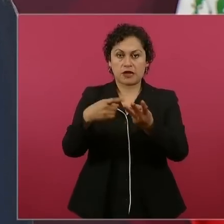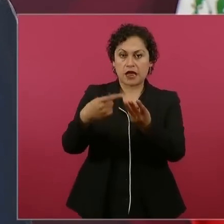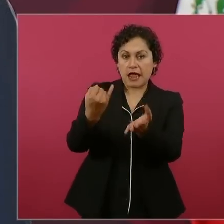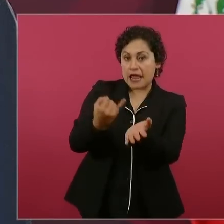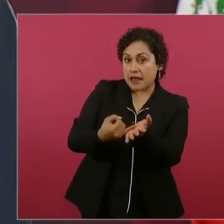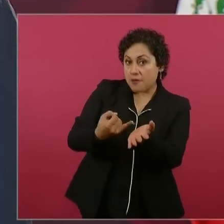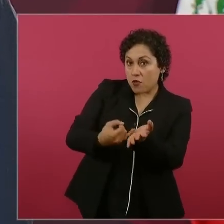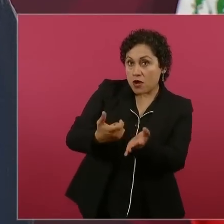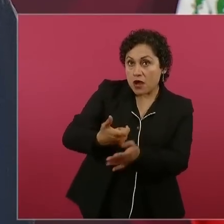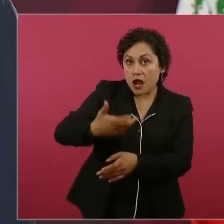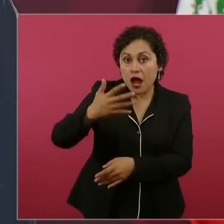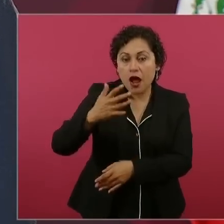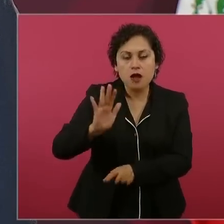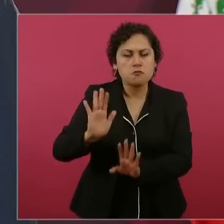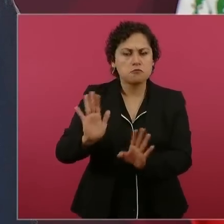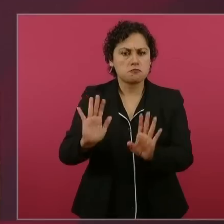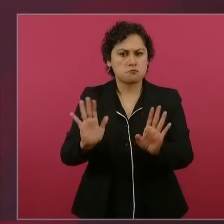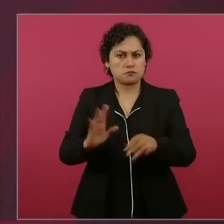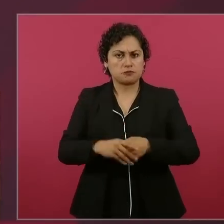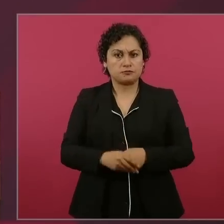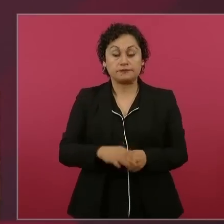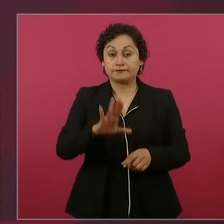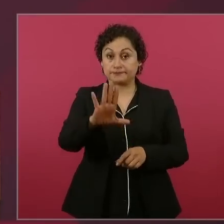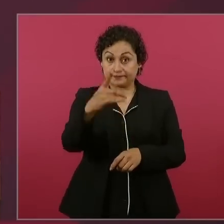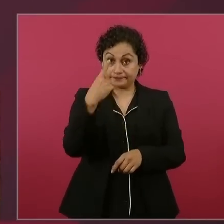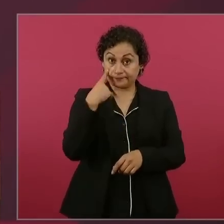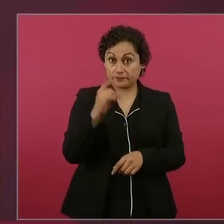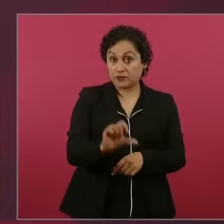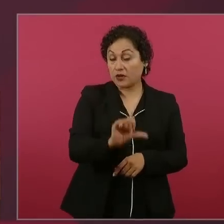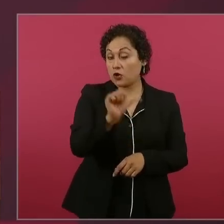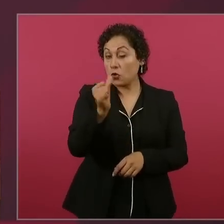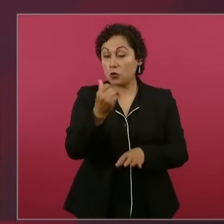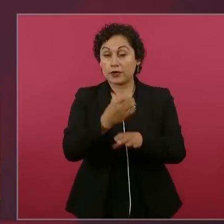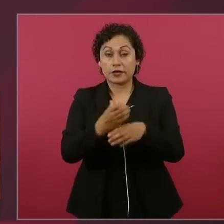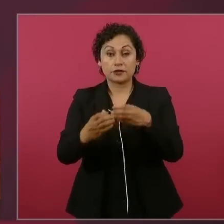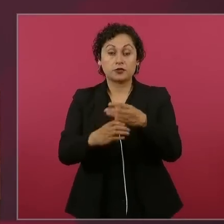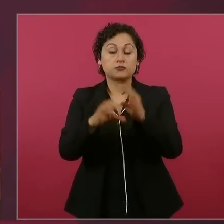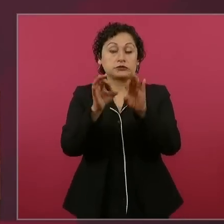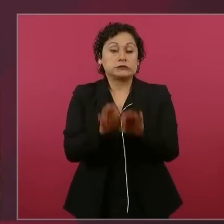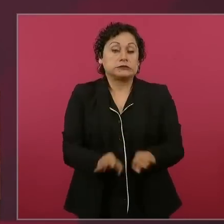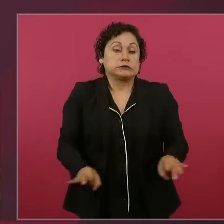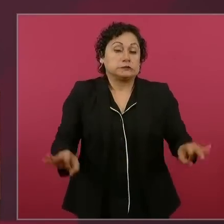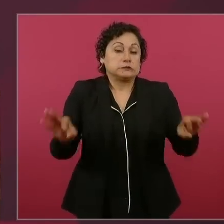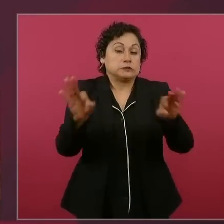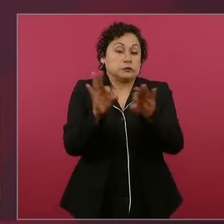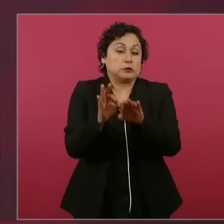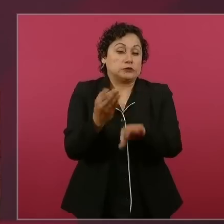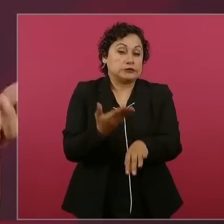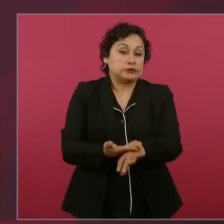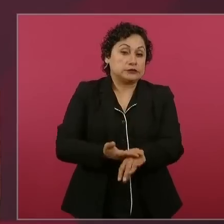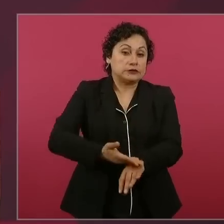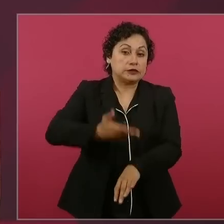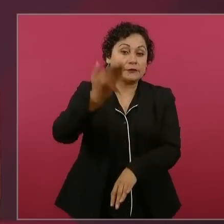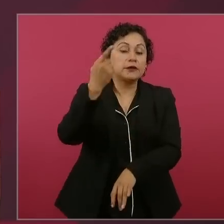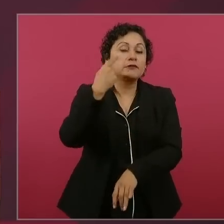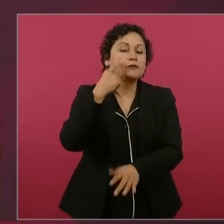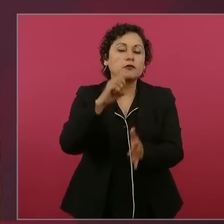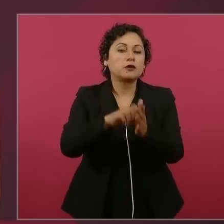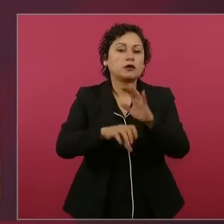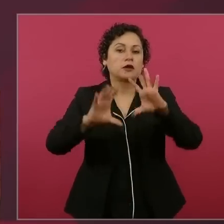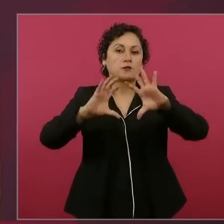Y algo que es muy importante, si se fortalece el mercado interno y alguien se dedica al